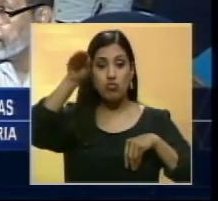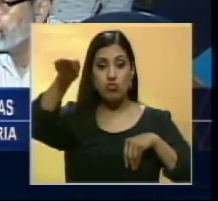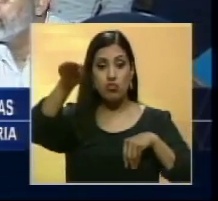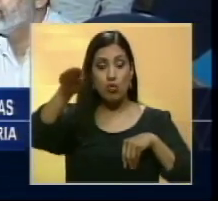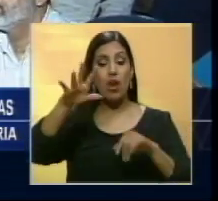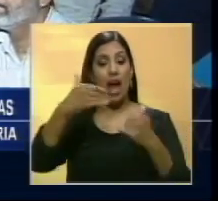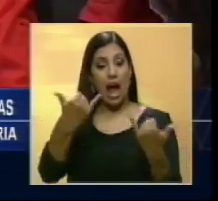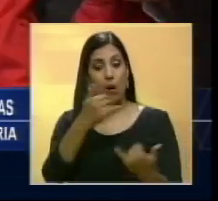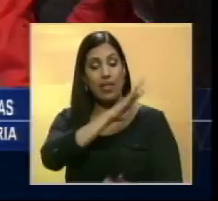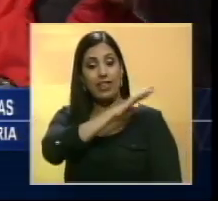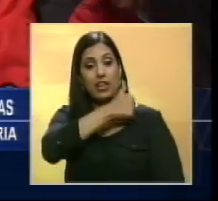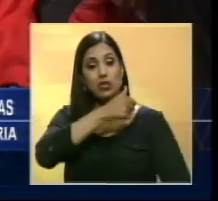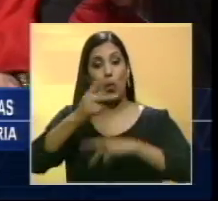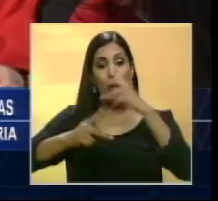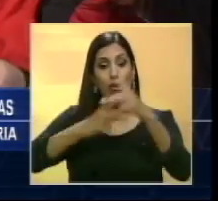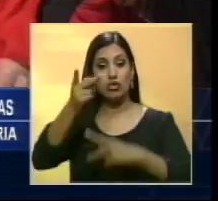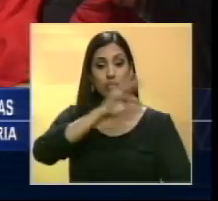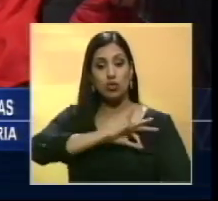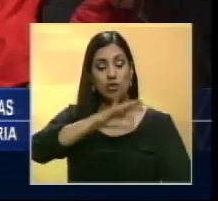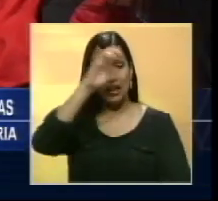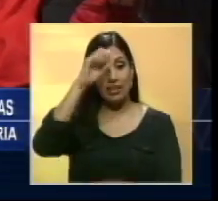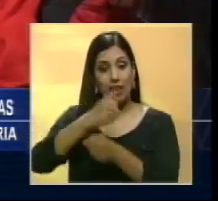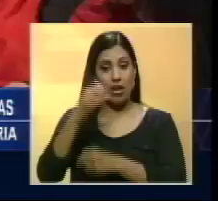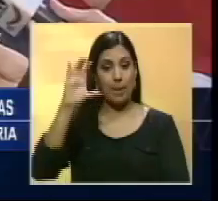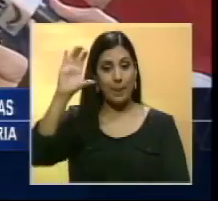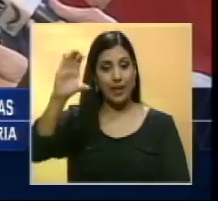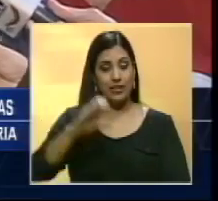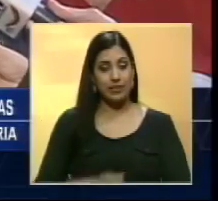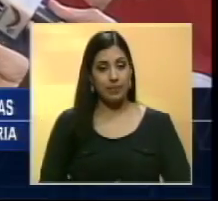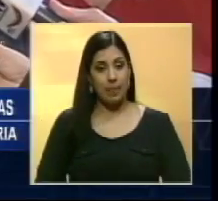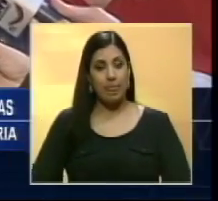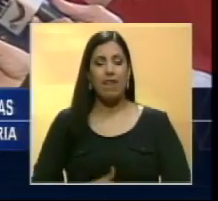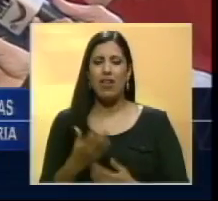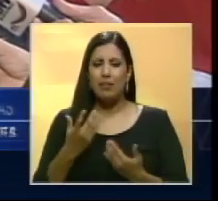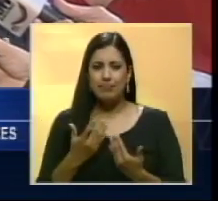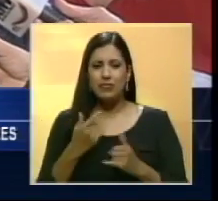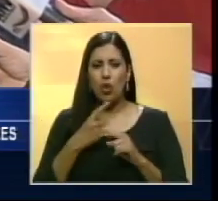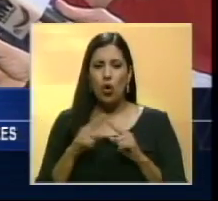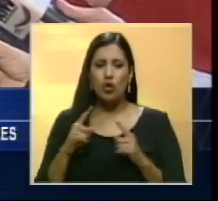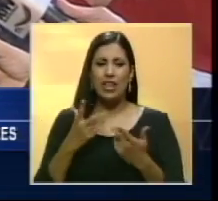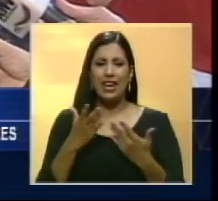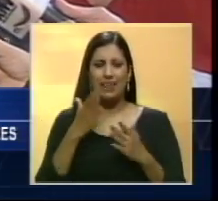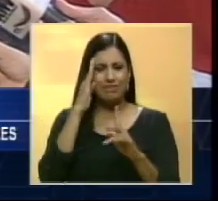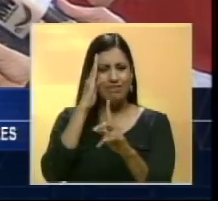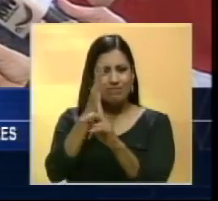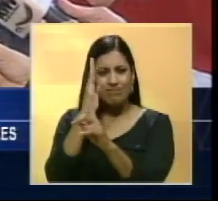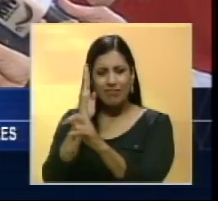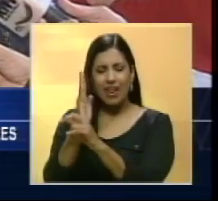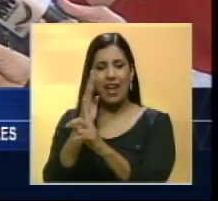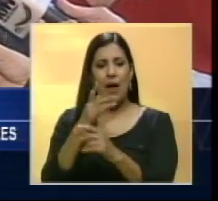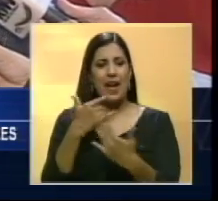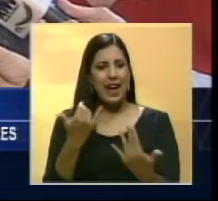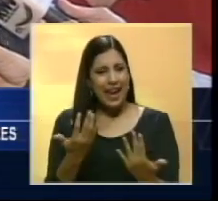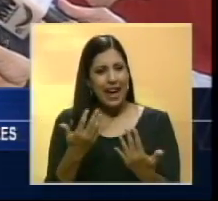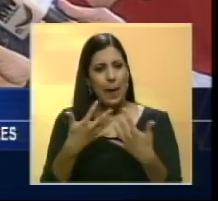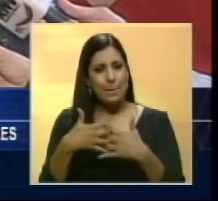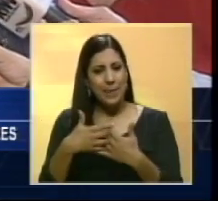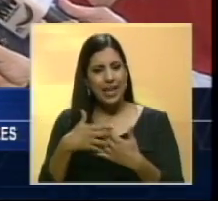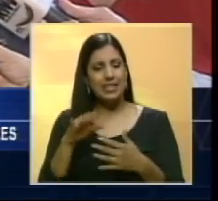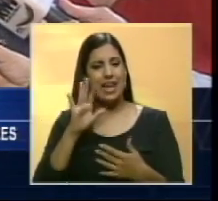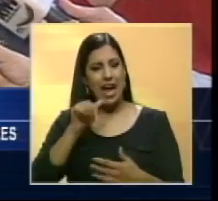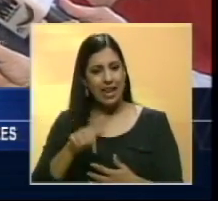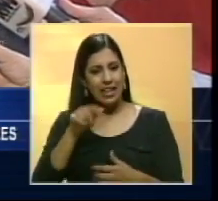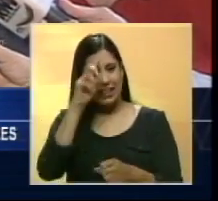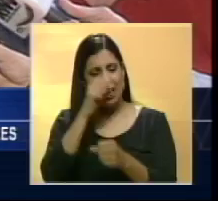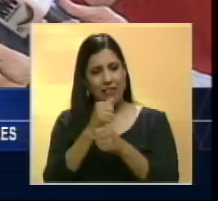la dirección del proceso social del trabajo en el país. Que no es otra cosa que son las direcciones de las empresas productivas que tiene